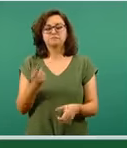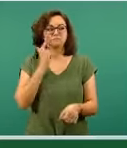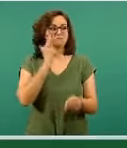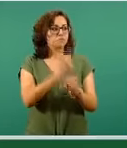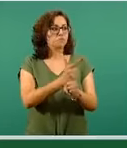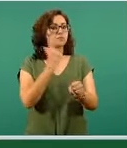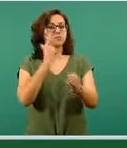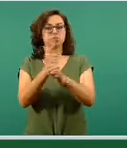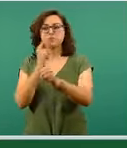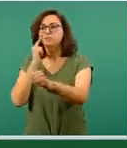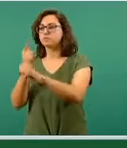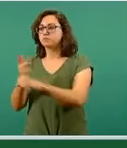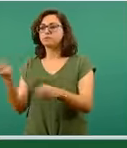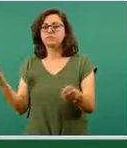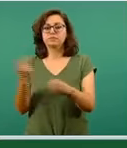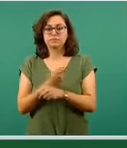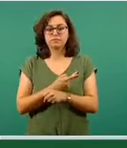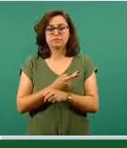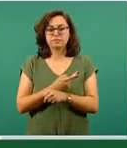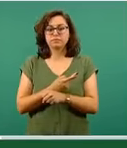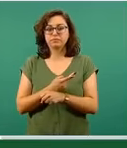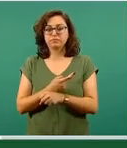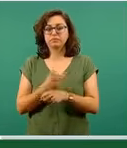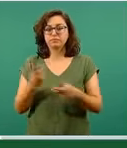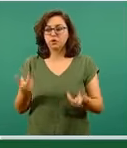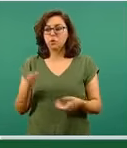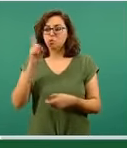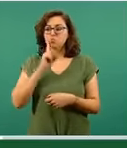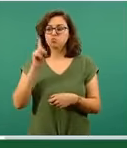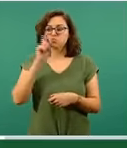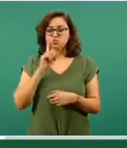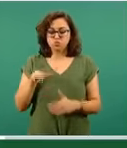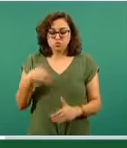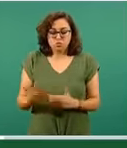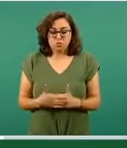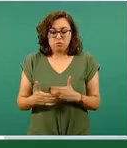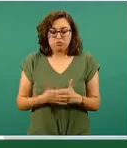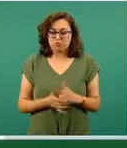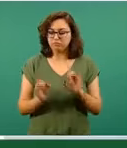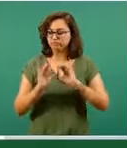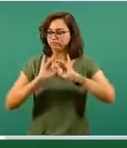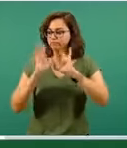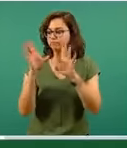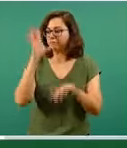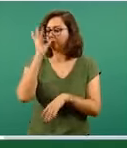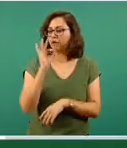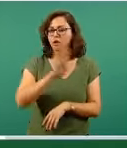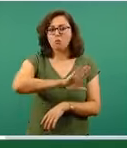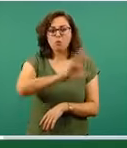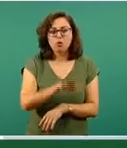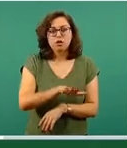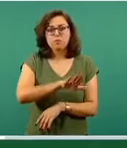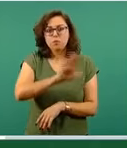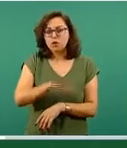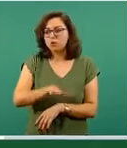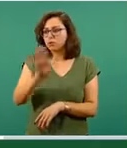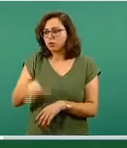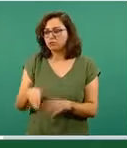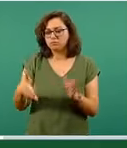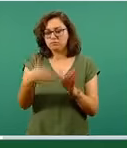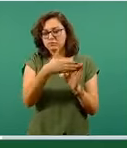detectar el aumento en la razón de mortalidad materna, que son el número de muertes maternas en el